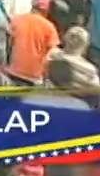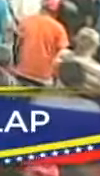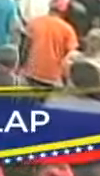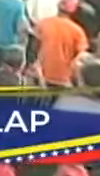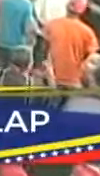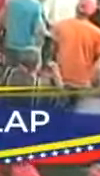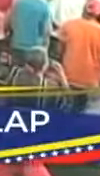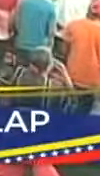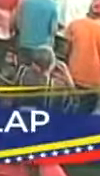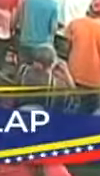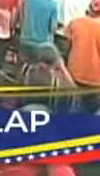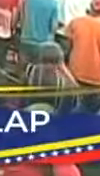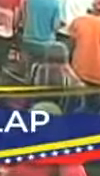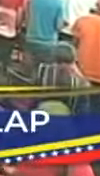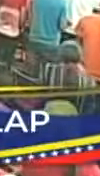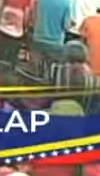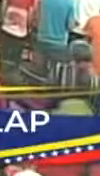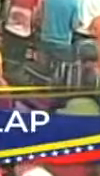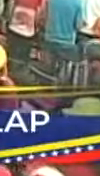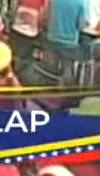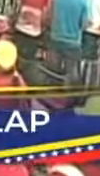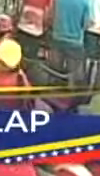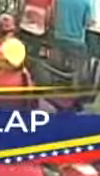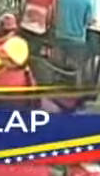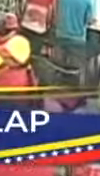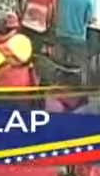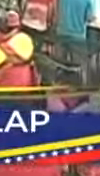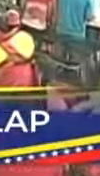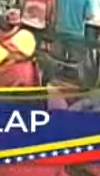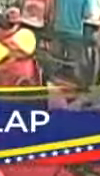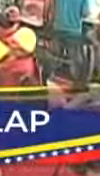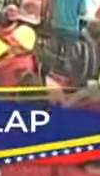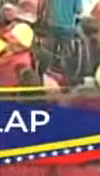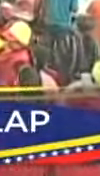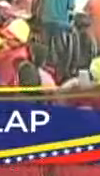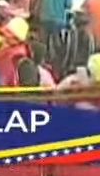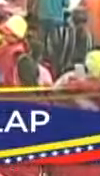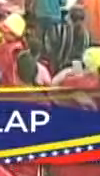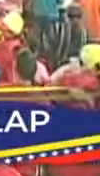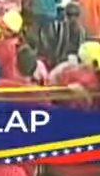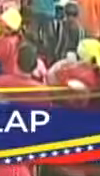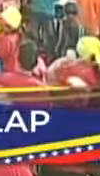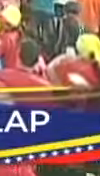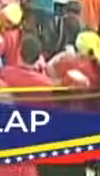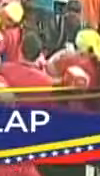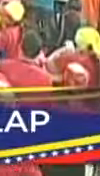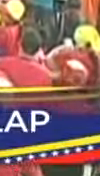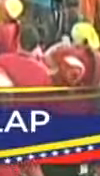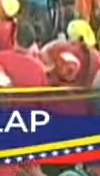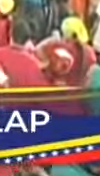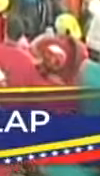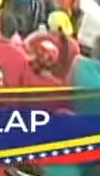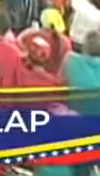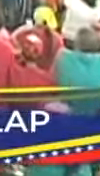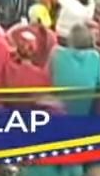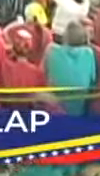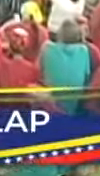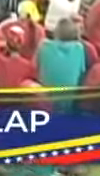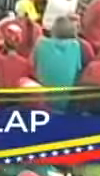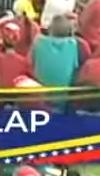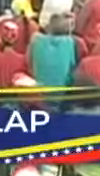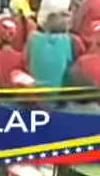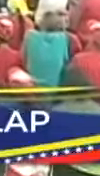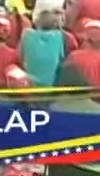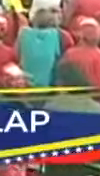Vemos allí el saludo que le hacen a esta hora el jefe de Estado, Nicolás Maduro Moros. Este programa ha apalancado el motor agroalimentario para dinamizar